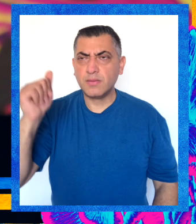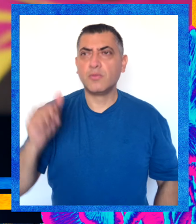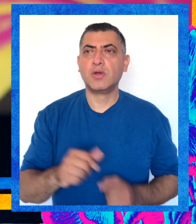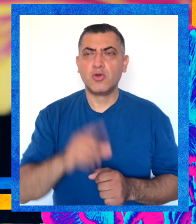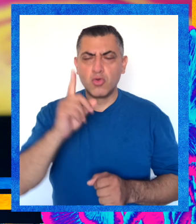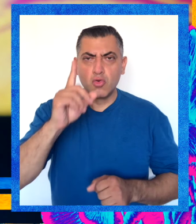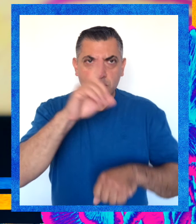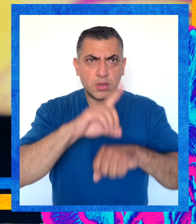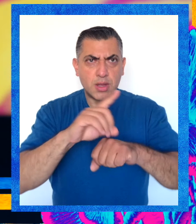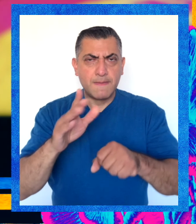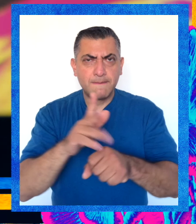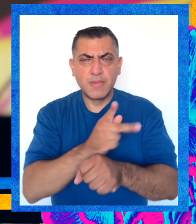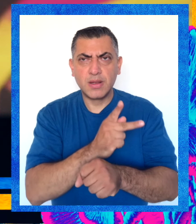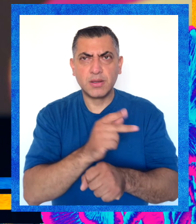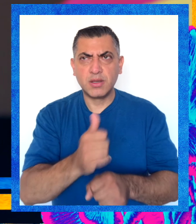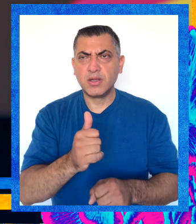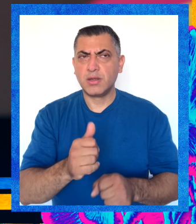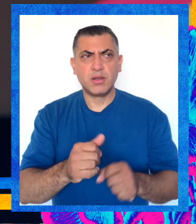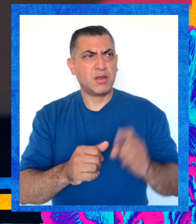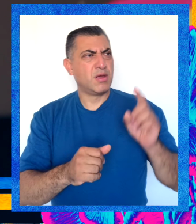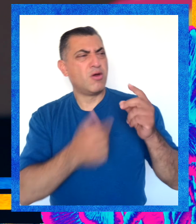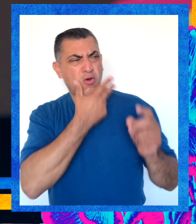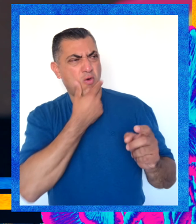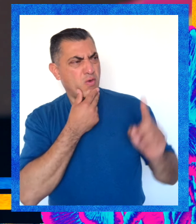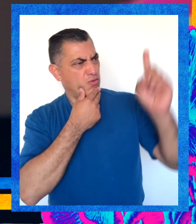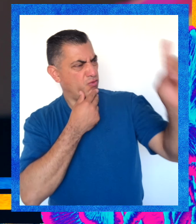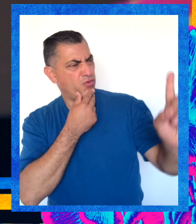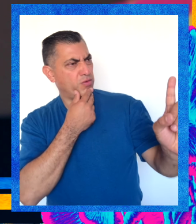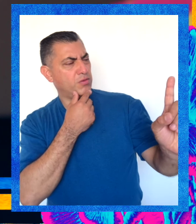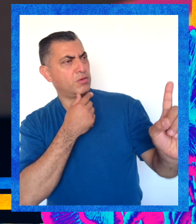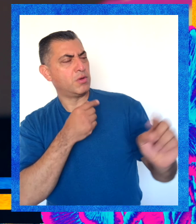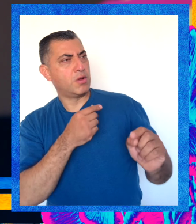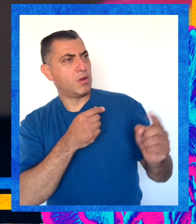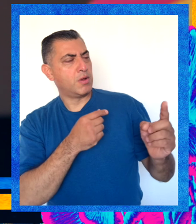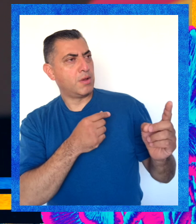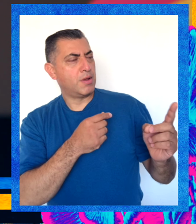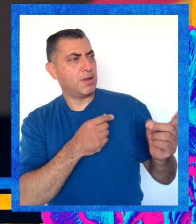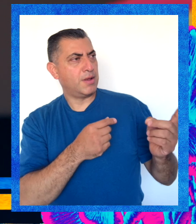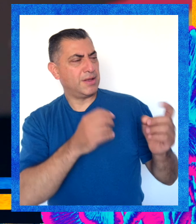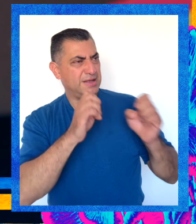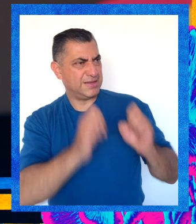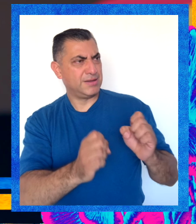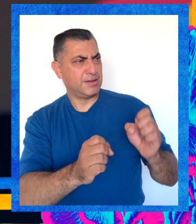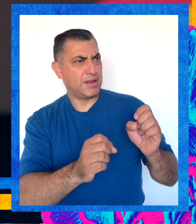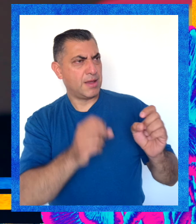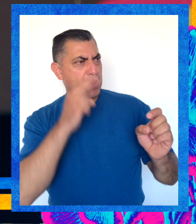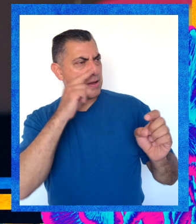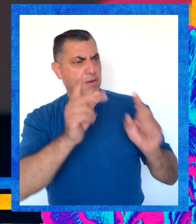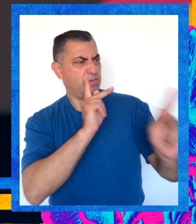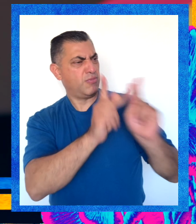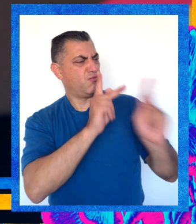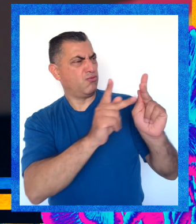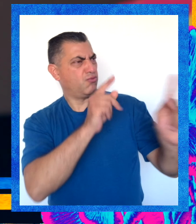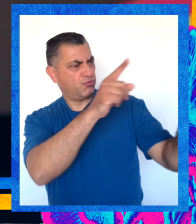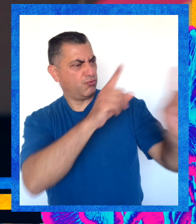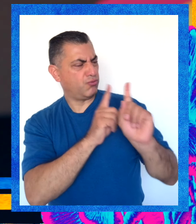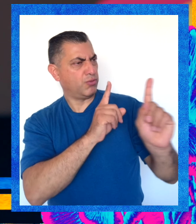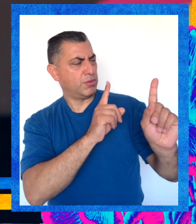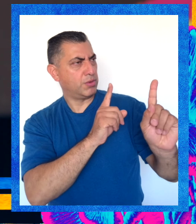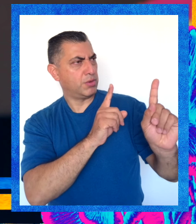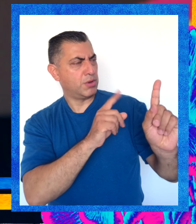tiempo un día pasa por ahí y está el dueño de la relojería y sobre esto trabaja en esta empresa sí porque luego qué pasa todos los días y entonces ajusta la